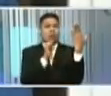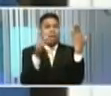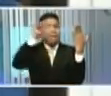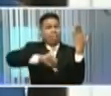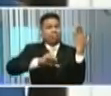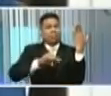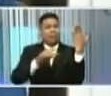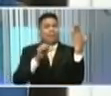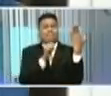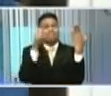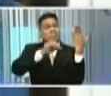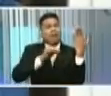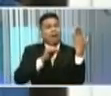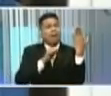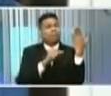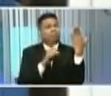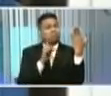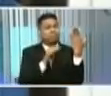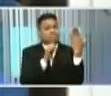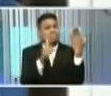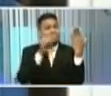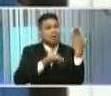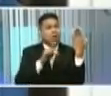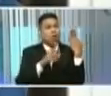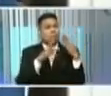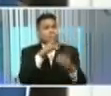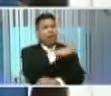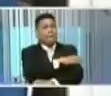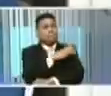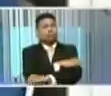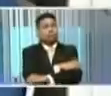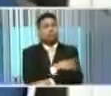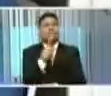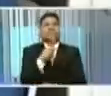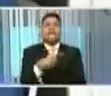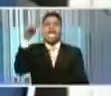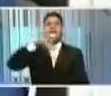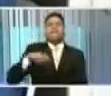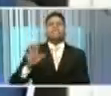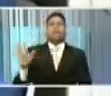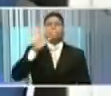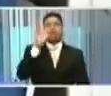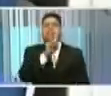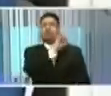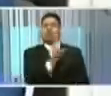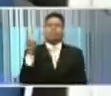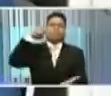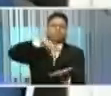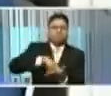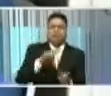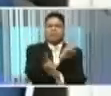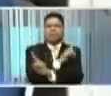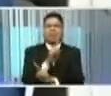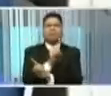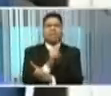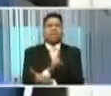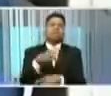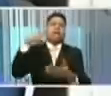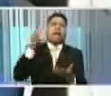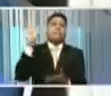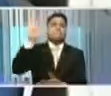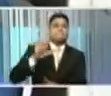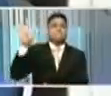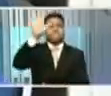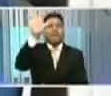ellos, tenemos la obligación de decir, esta patria no se rinde, esta patria no se entrega,